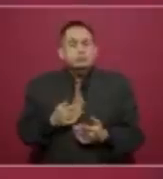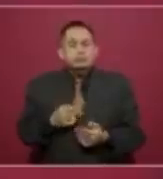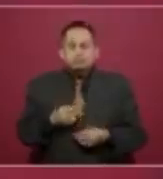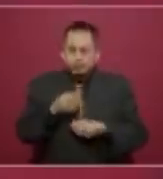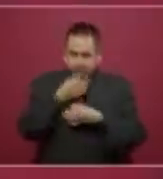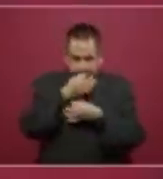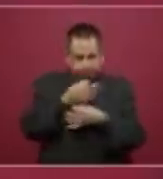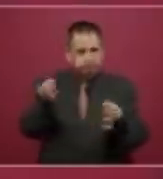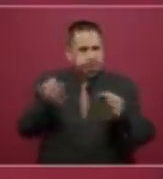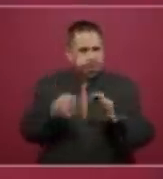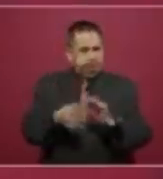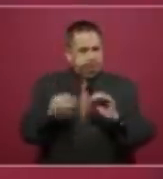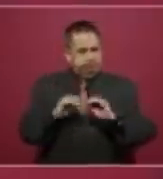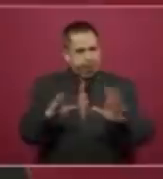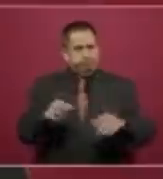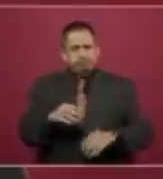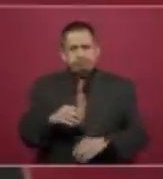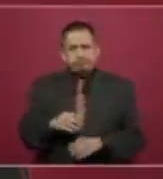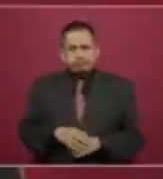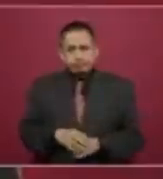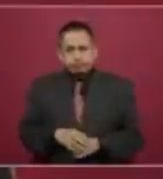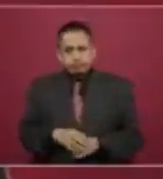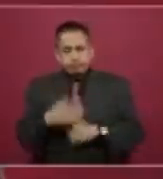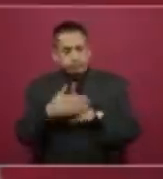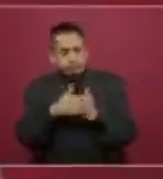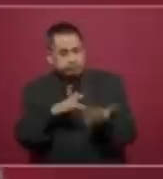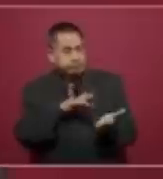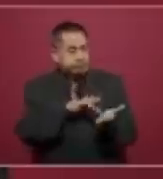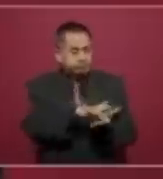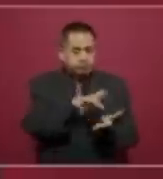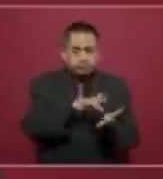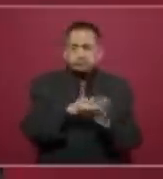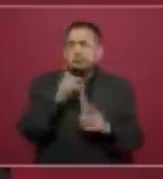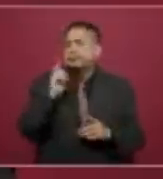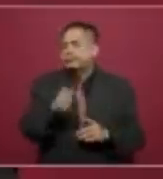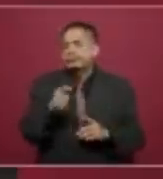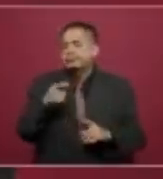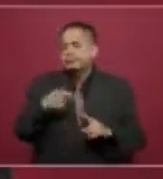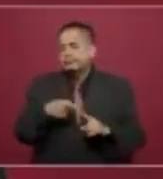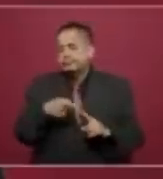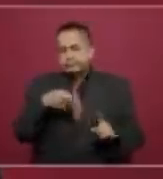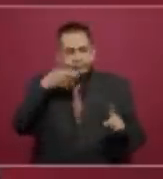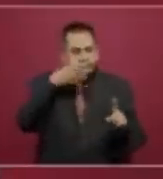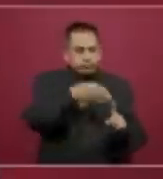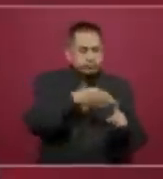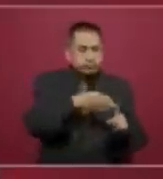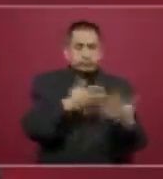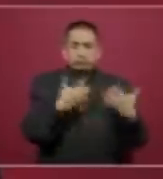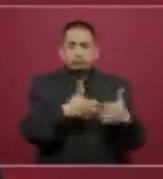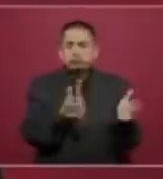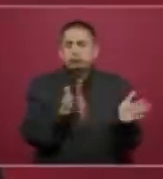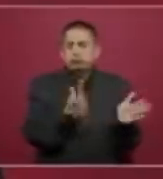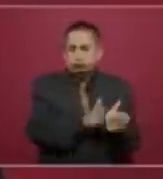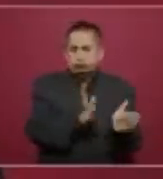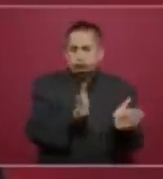manifestar que el apoyo lo estamos orientando a los pequeños productores,